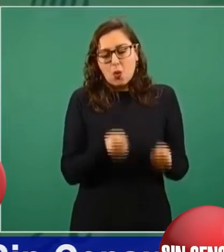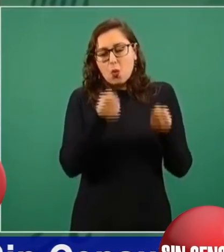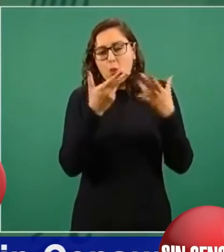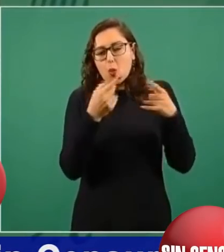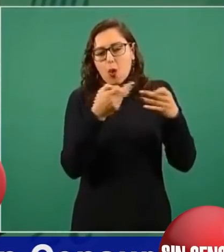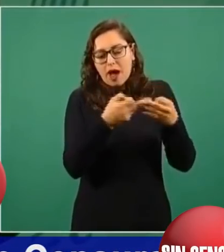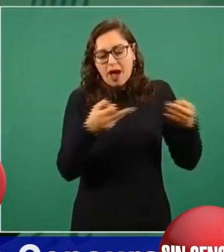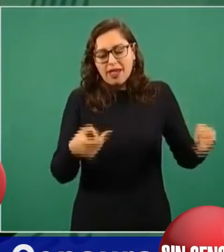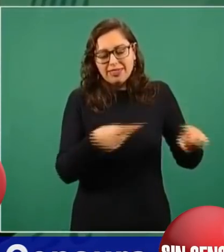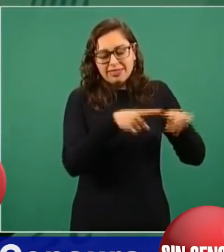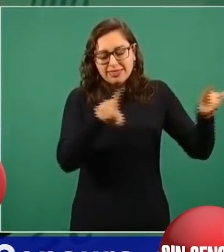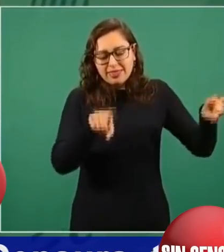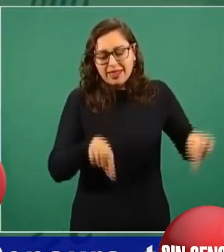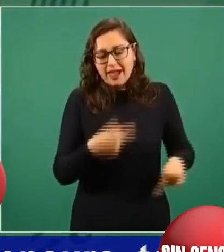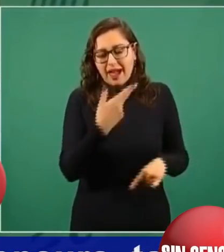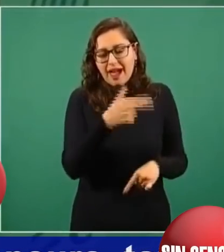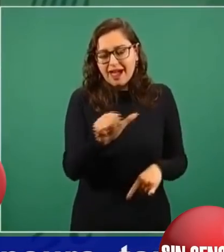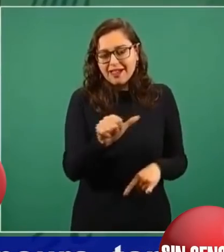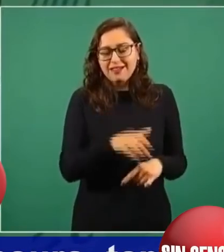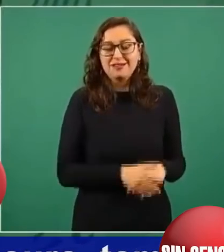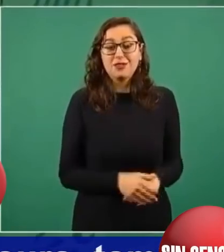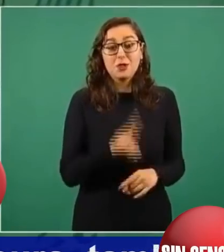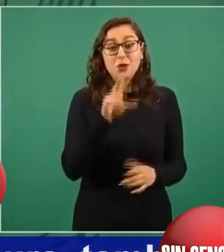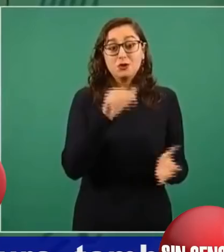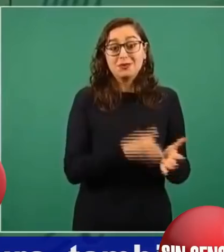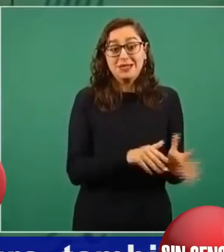originales y también